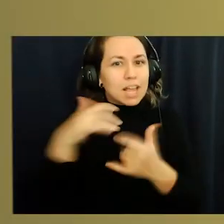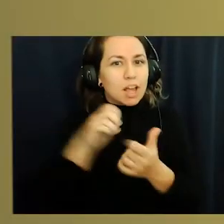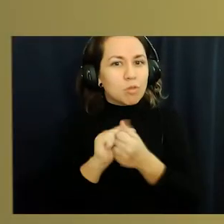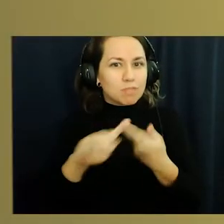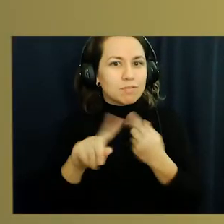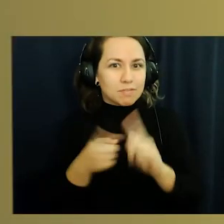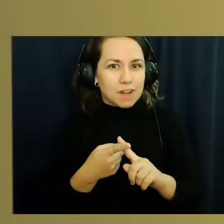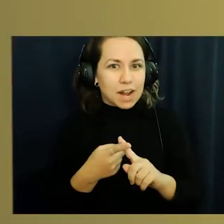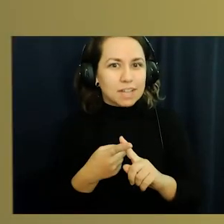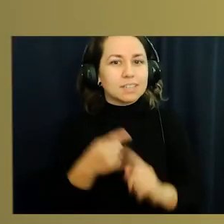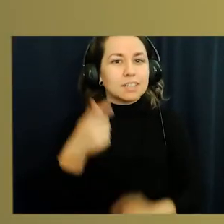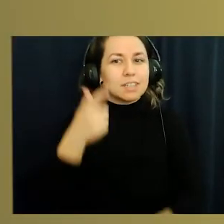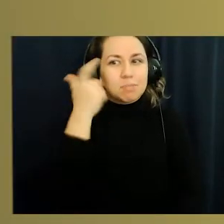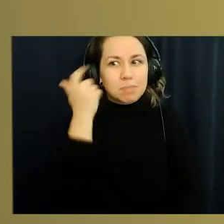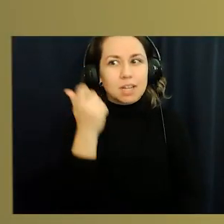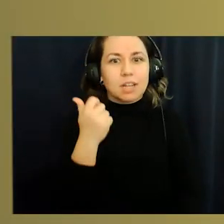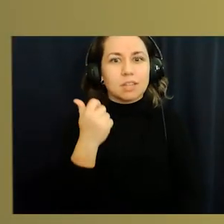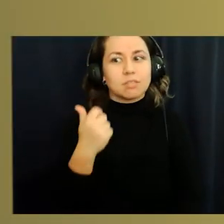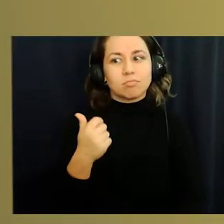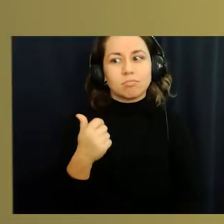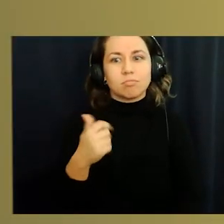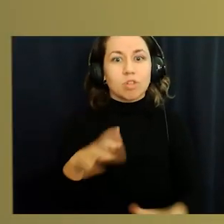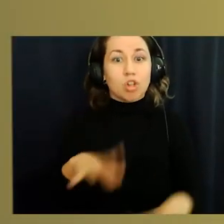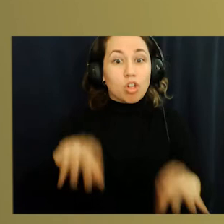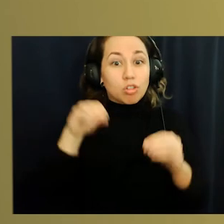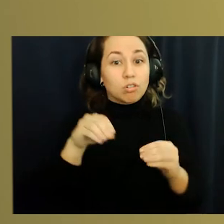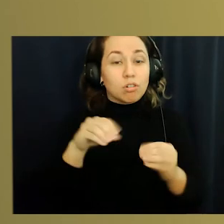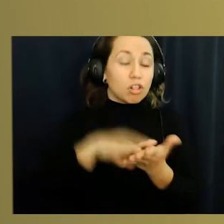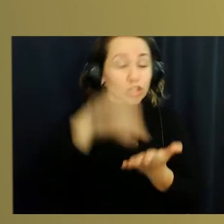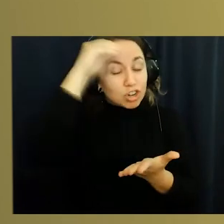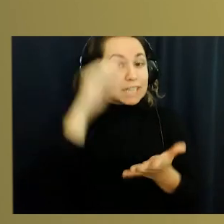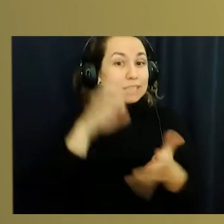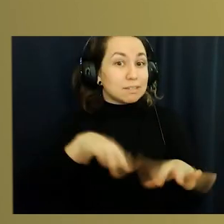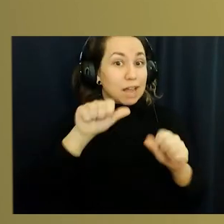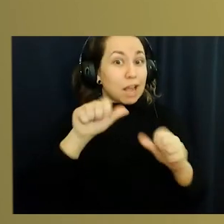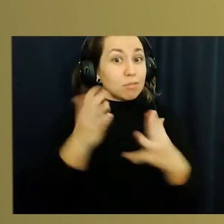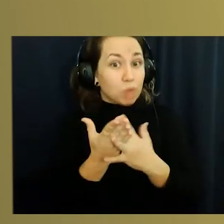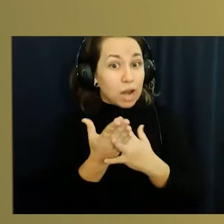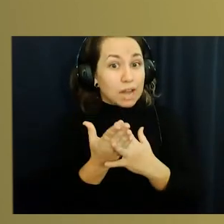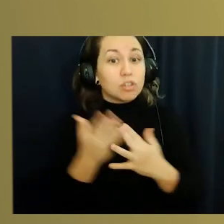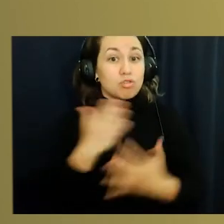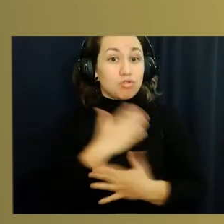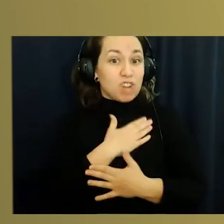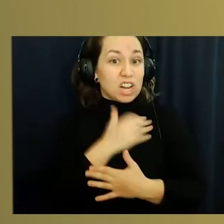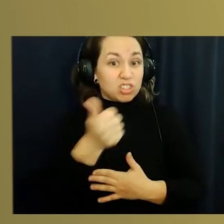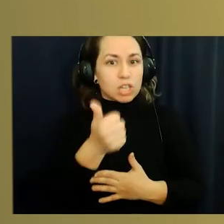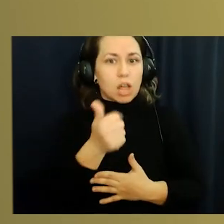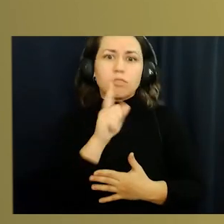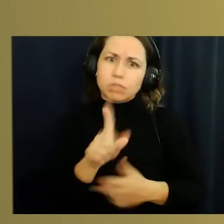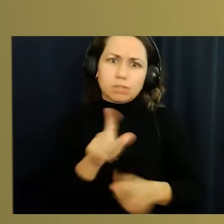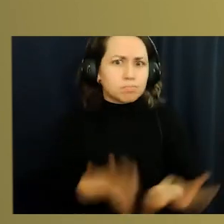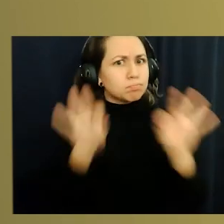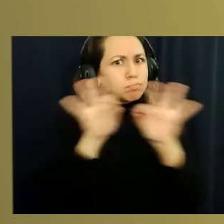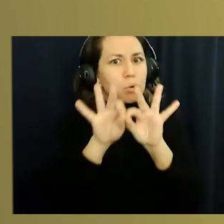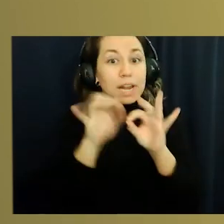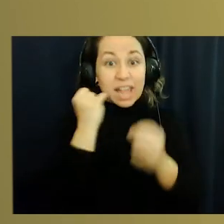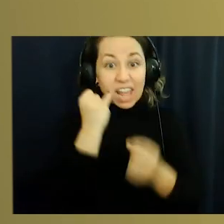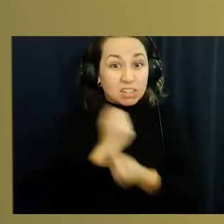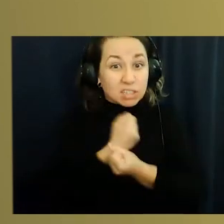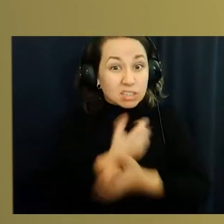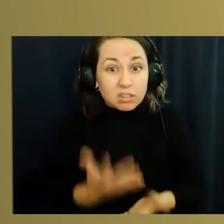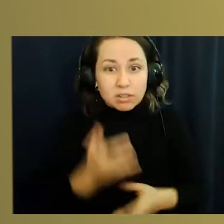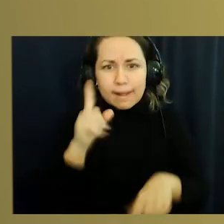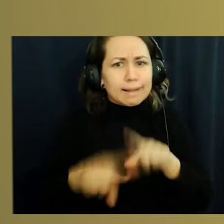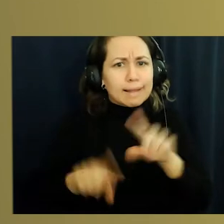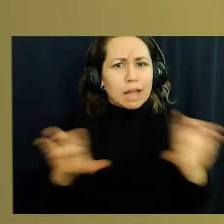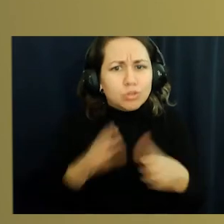Mi mejor memoria estos últimos años ha sido estar con mis amigos, pues aprender a descansar es esencial porque si te